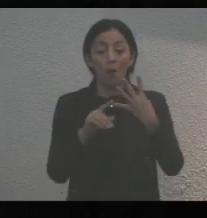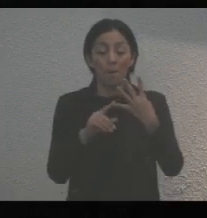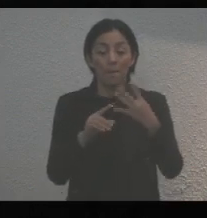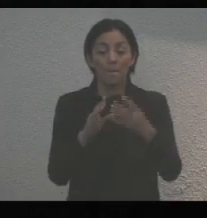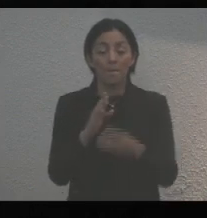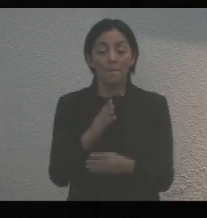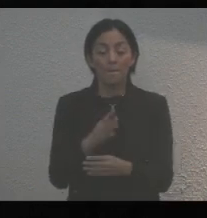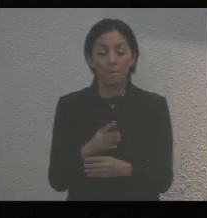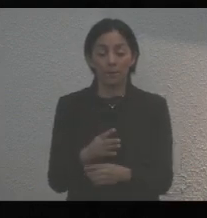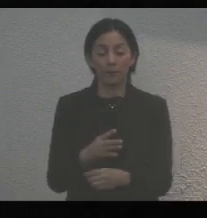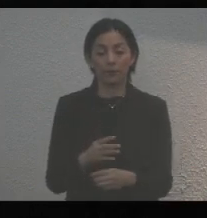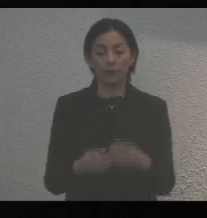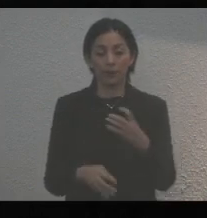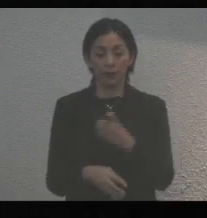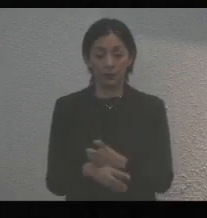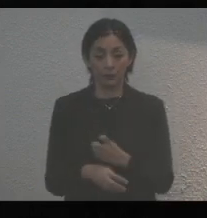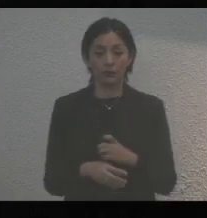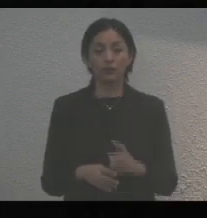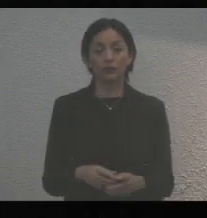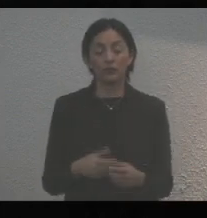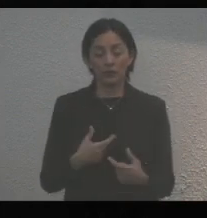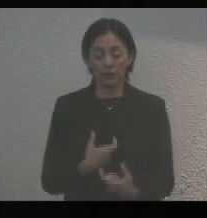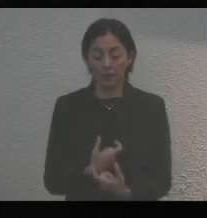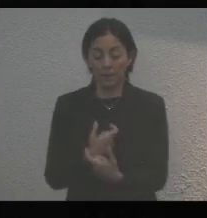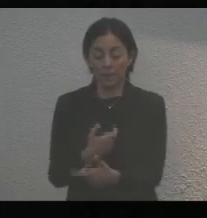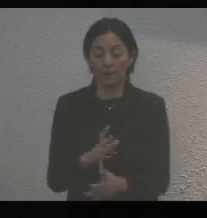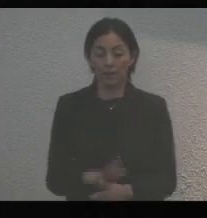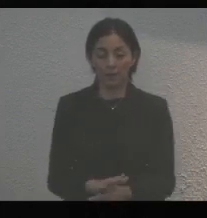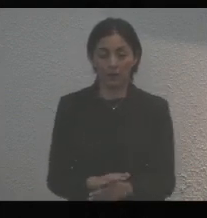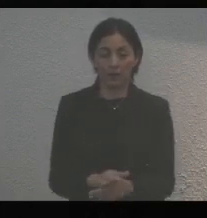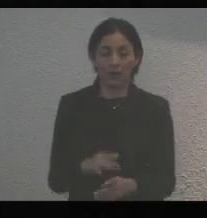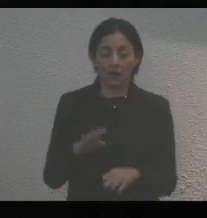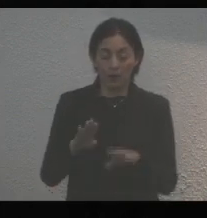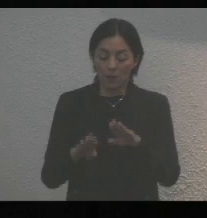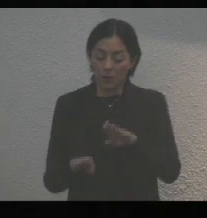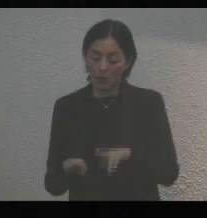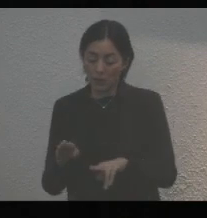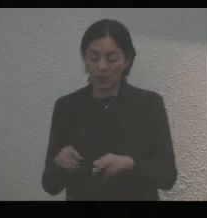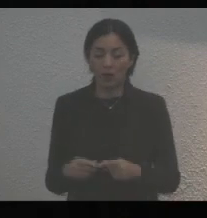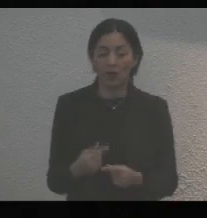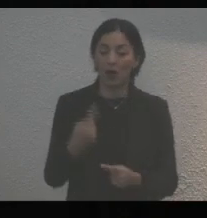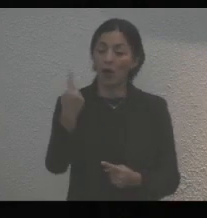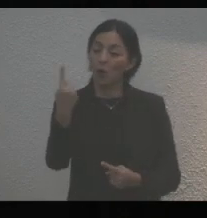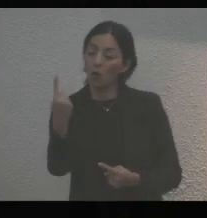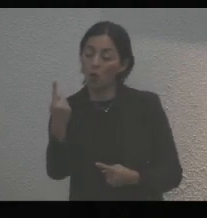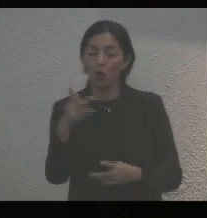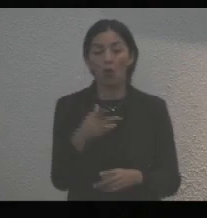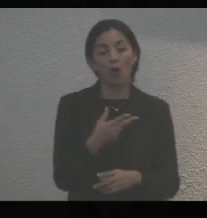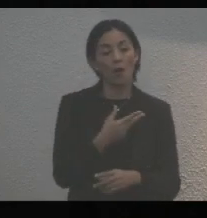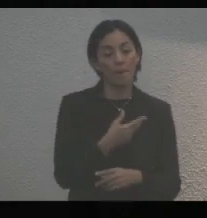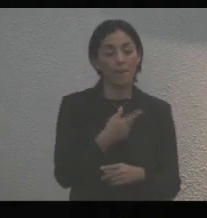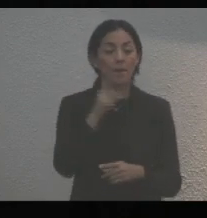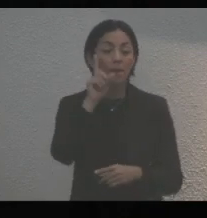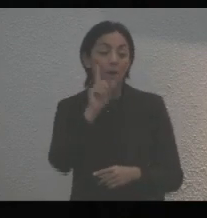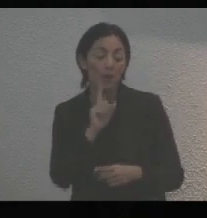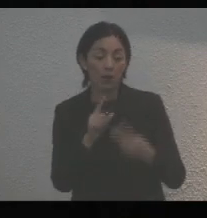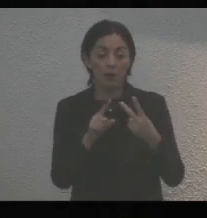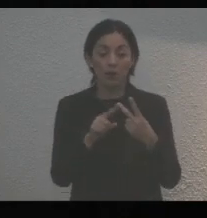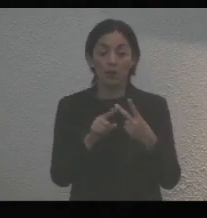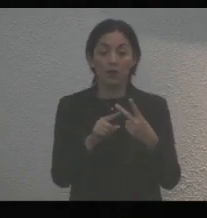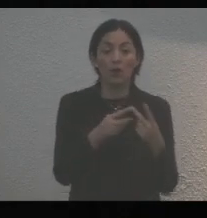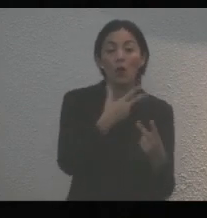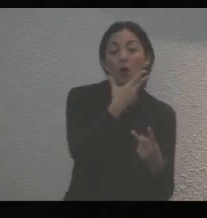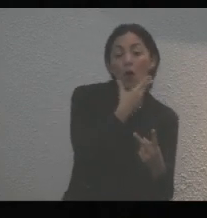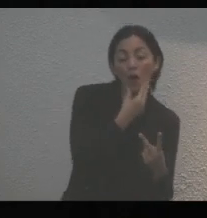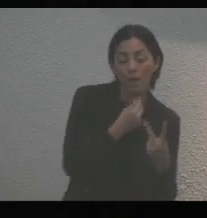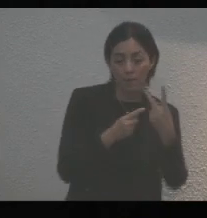el reconocimiento se otorgará por paridad de género a un elemento del género femenino y a un